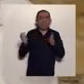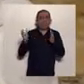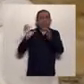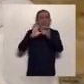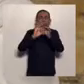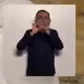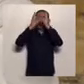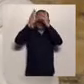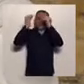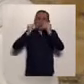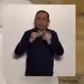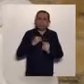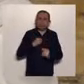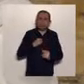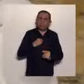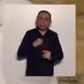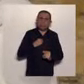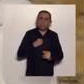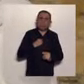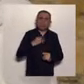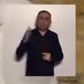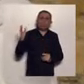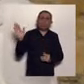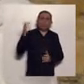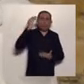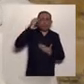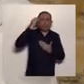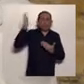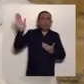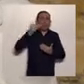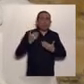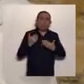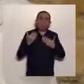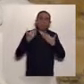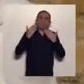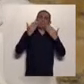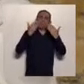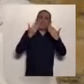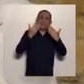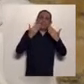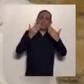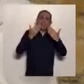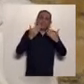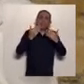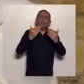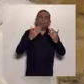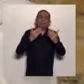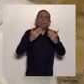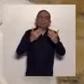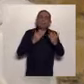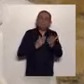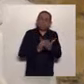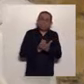en la unidad del Espíritu Santo, todo honor y toda gloria por